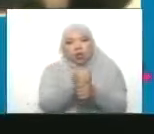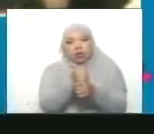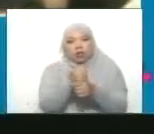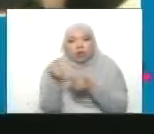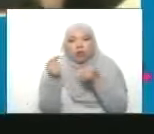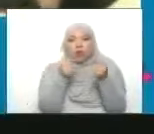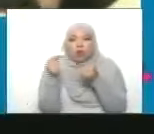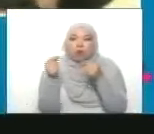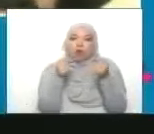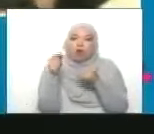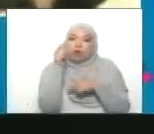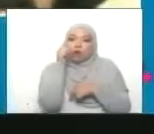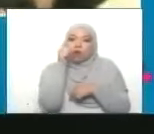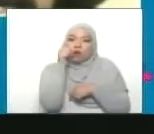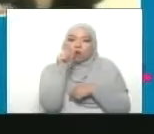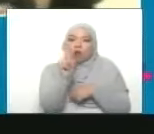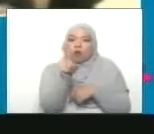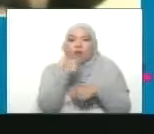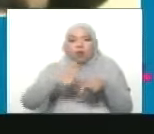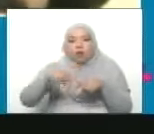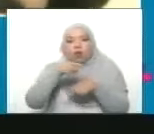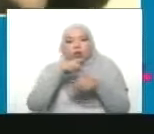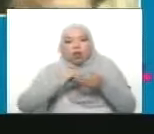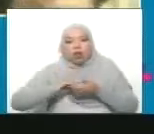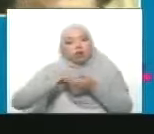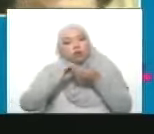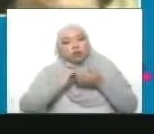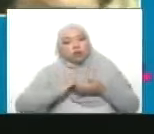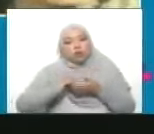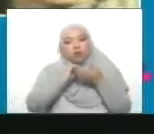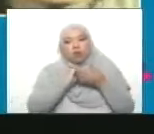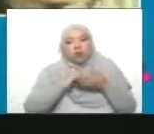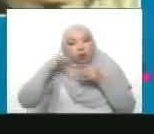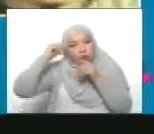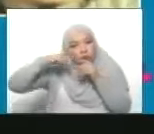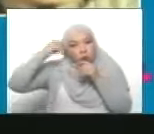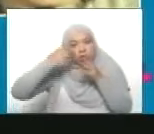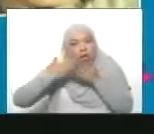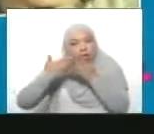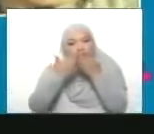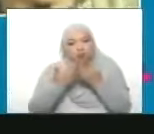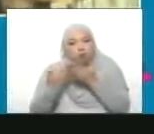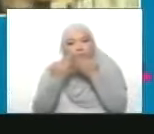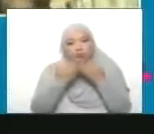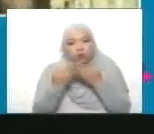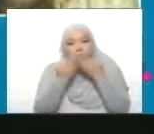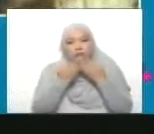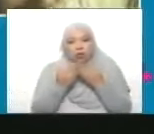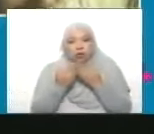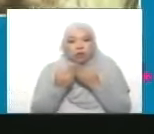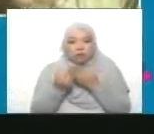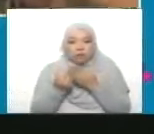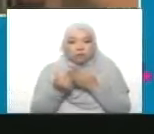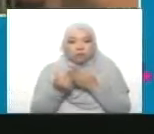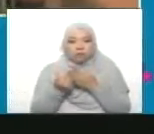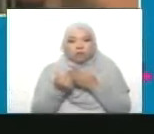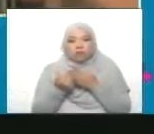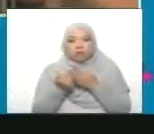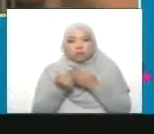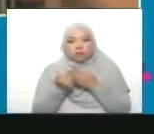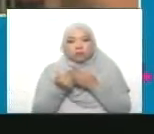conversa de una hora y piquito en Trujillo que lograron hacer unos estudiantes. Mira, hablando de Trujillo. ¿Ah? Y